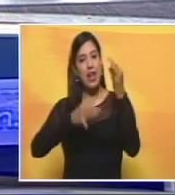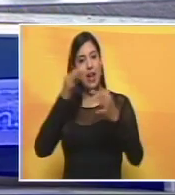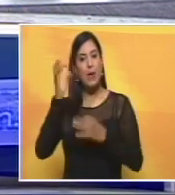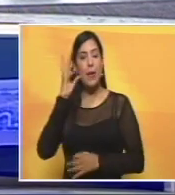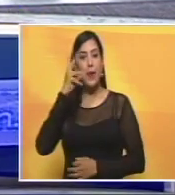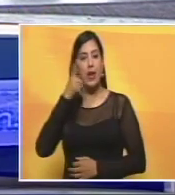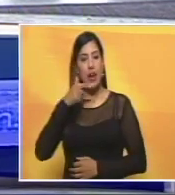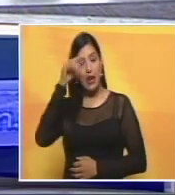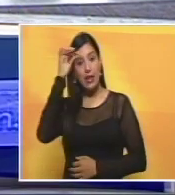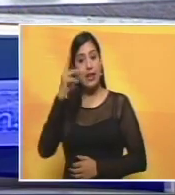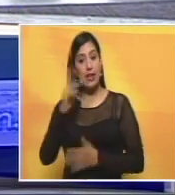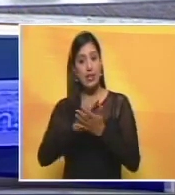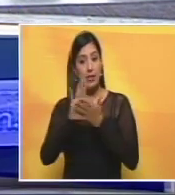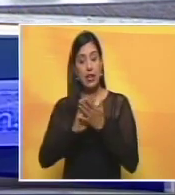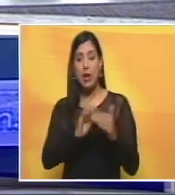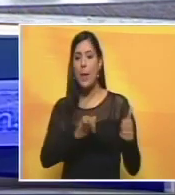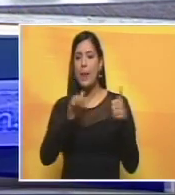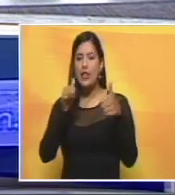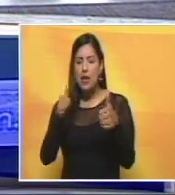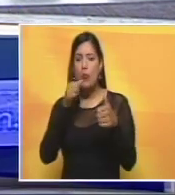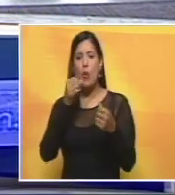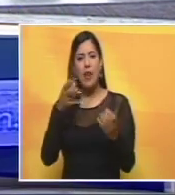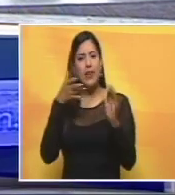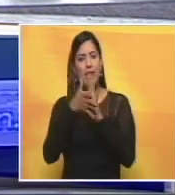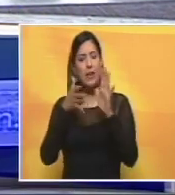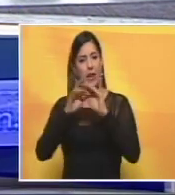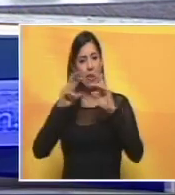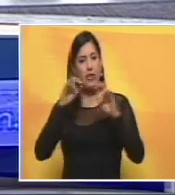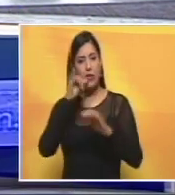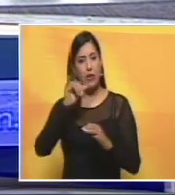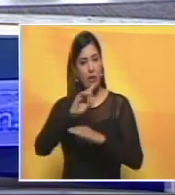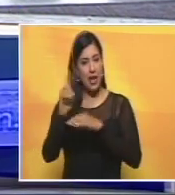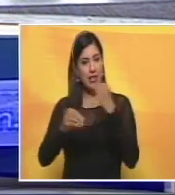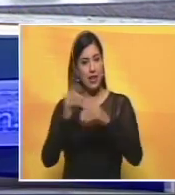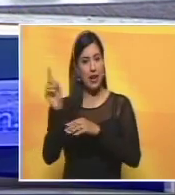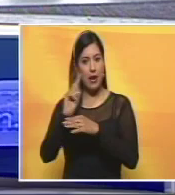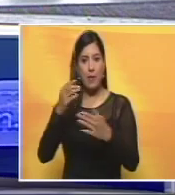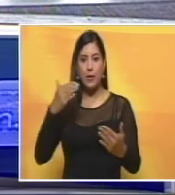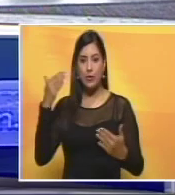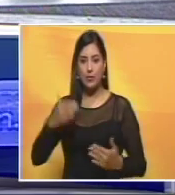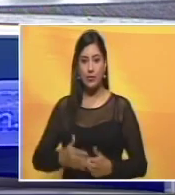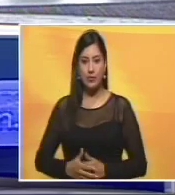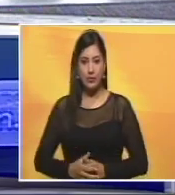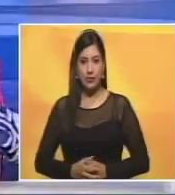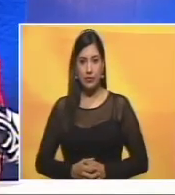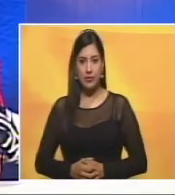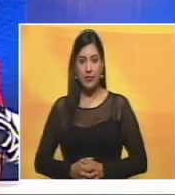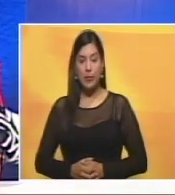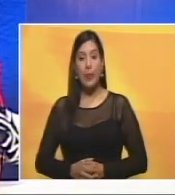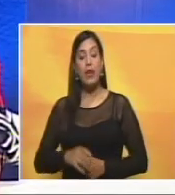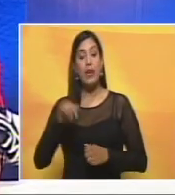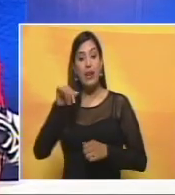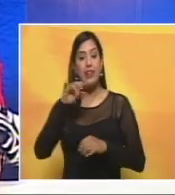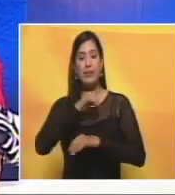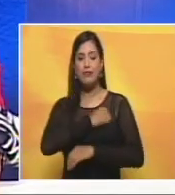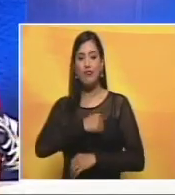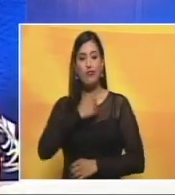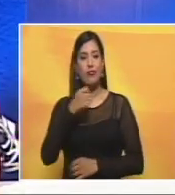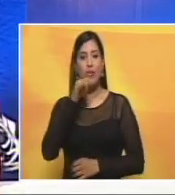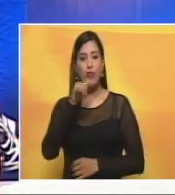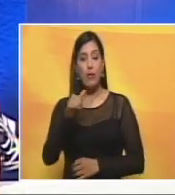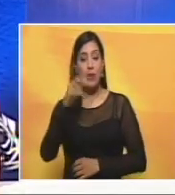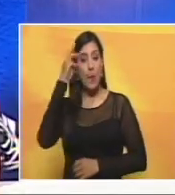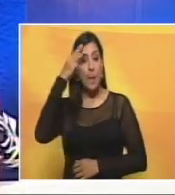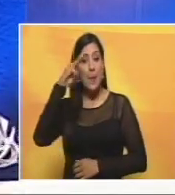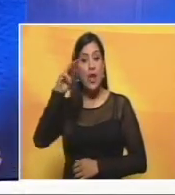Venevisión, Milagros Zambrano y esta servidora Endrina Yepes. Comenzamos a revisar las informaciones y lo hacemos de inmediato. Con esta lamentable noticia,